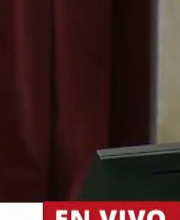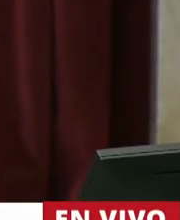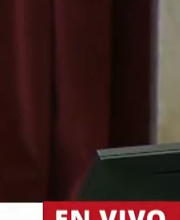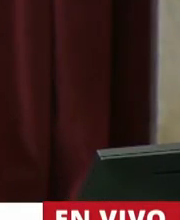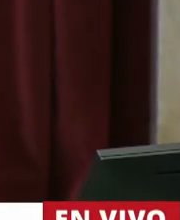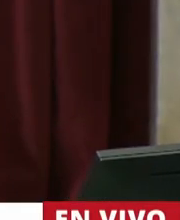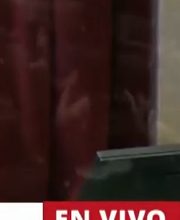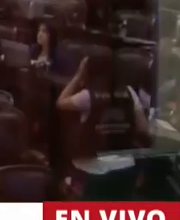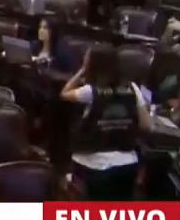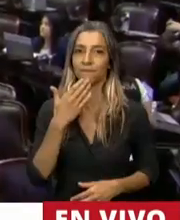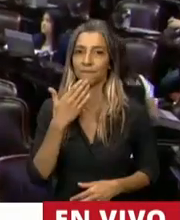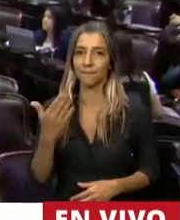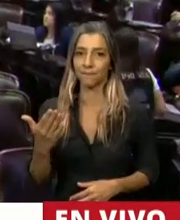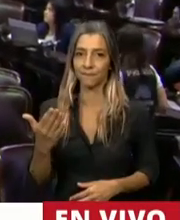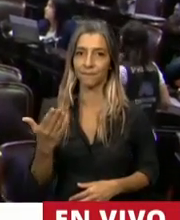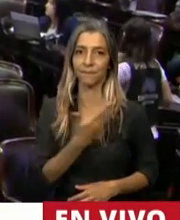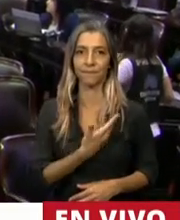Gracias, señor presidente.